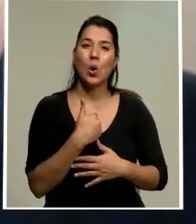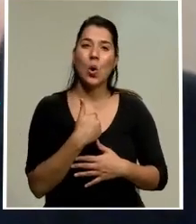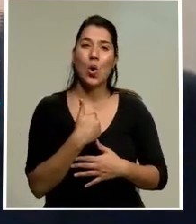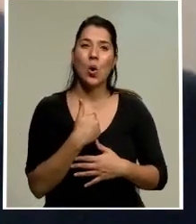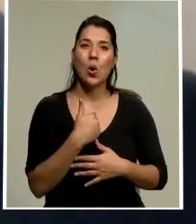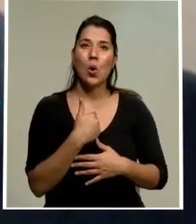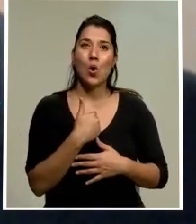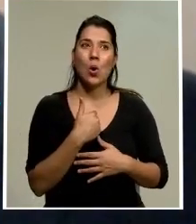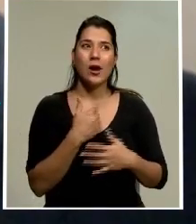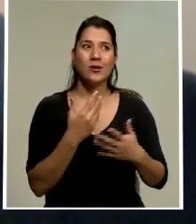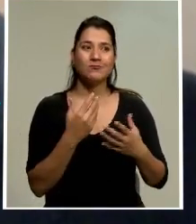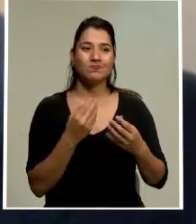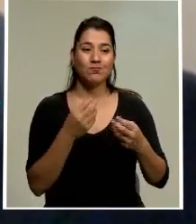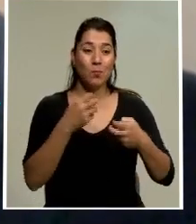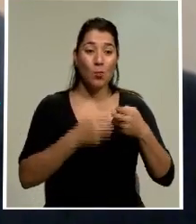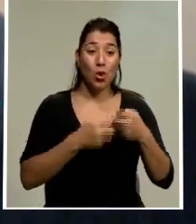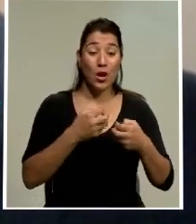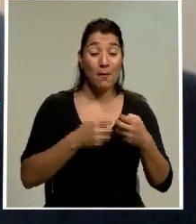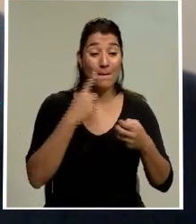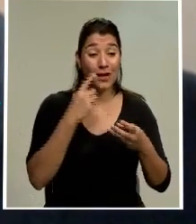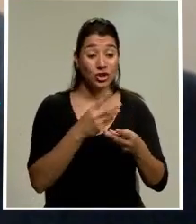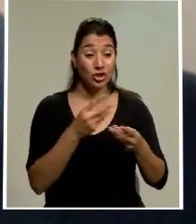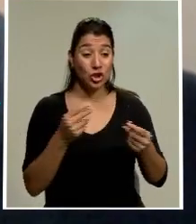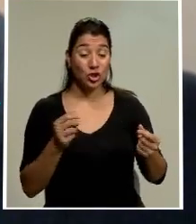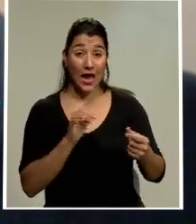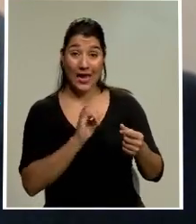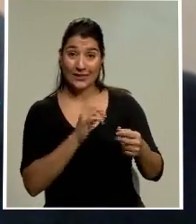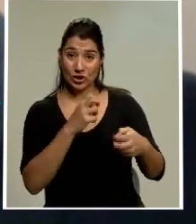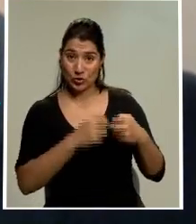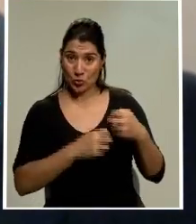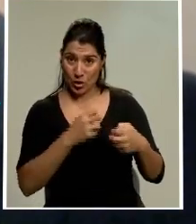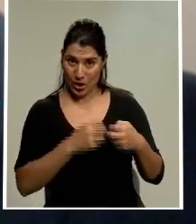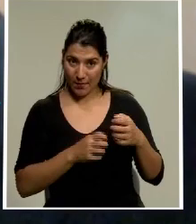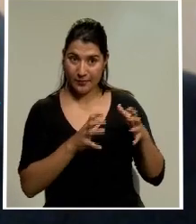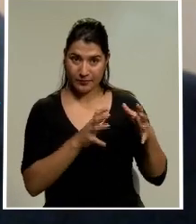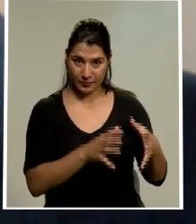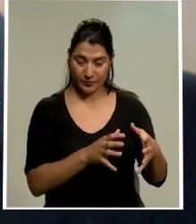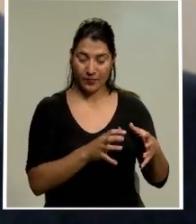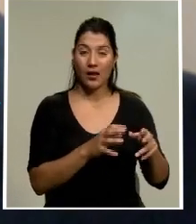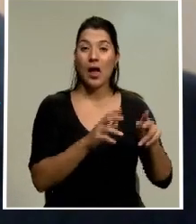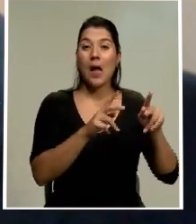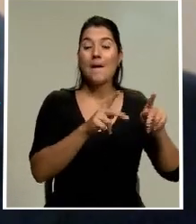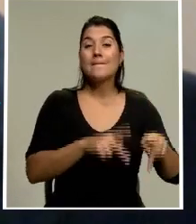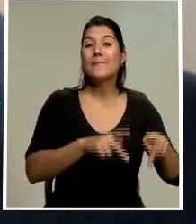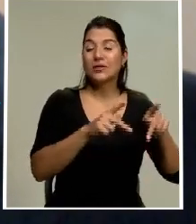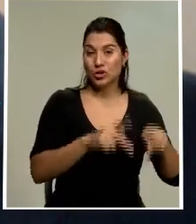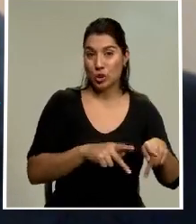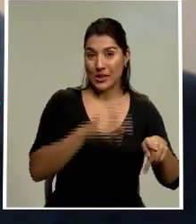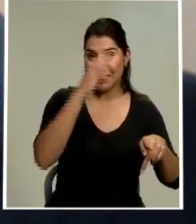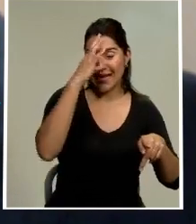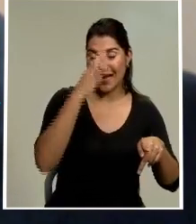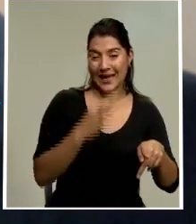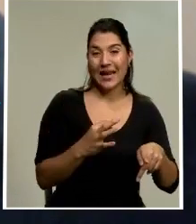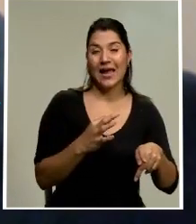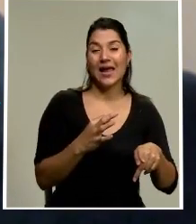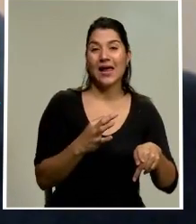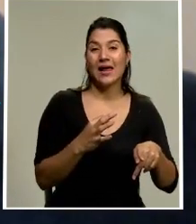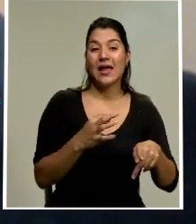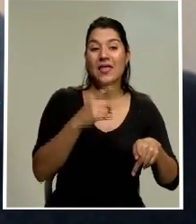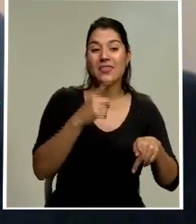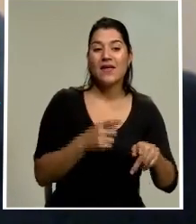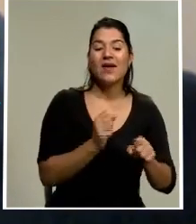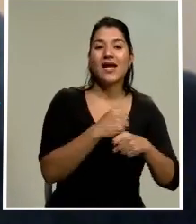de las soluciones a estos problemas, que es la tensión entre punitivistas, los que creen que hay que construir